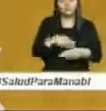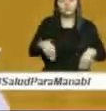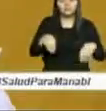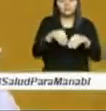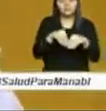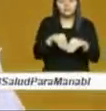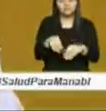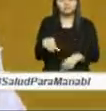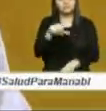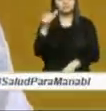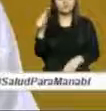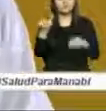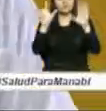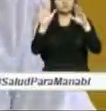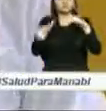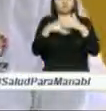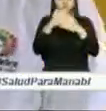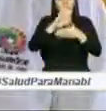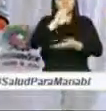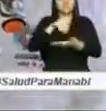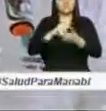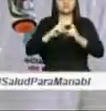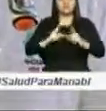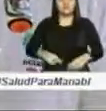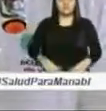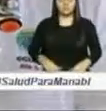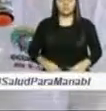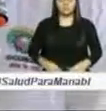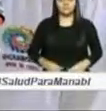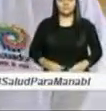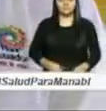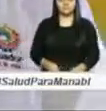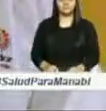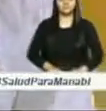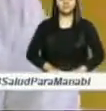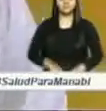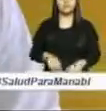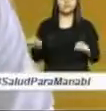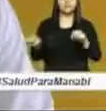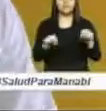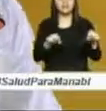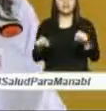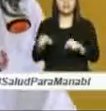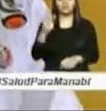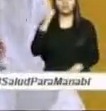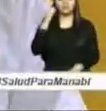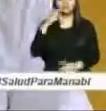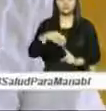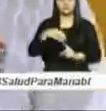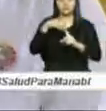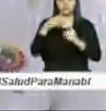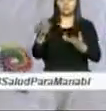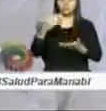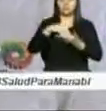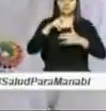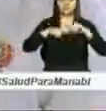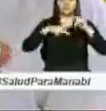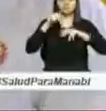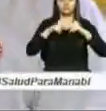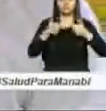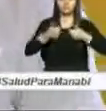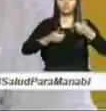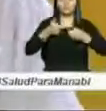y 8 nuevos centros de salud. Luego del terremoto, nuestras dos prioridades en la reconstrucción